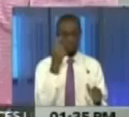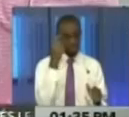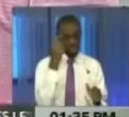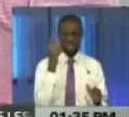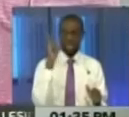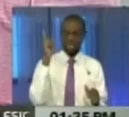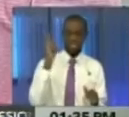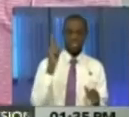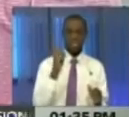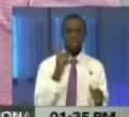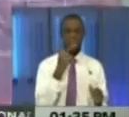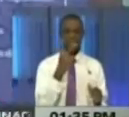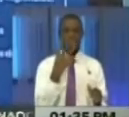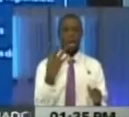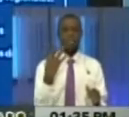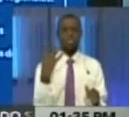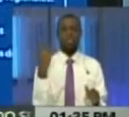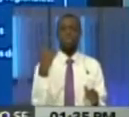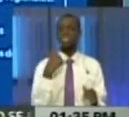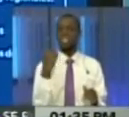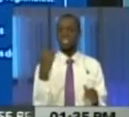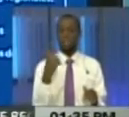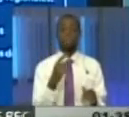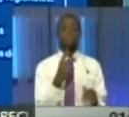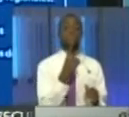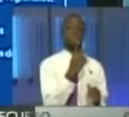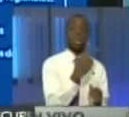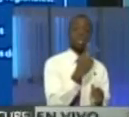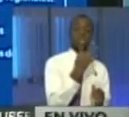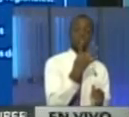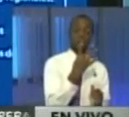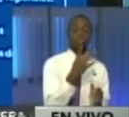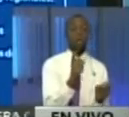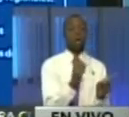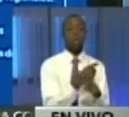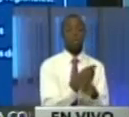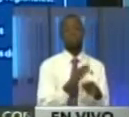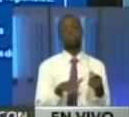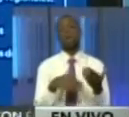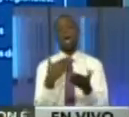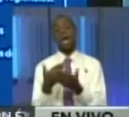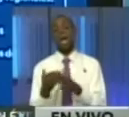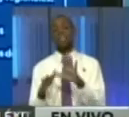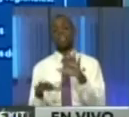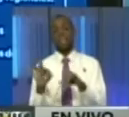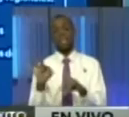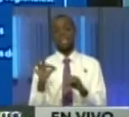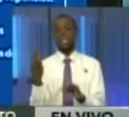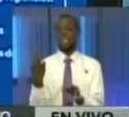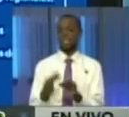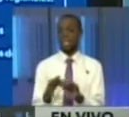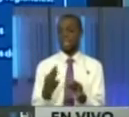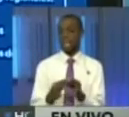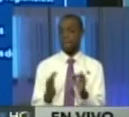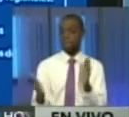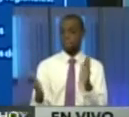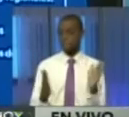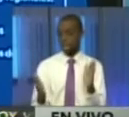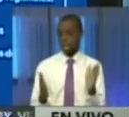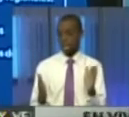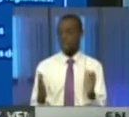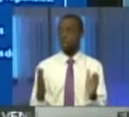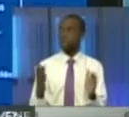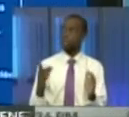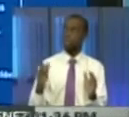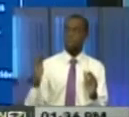estamos viendo que esta es una propuesta que va del 24 de agosto al 13 de septiembre, esta es una decisión, es la